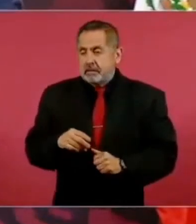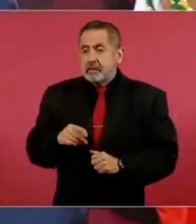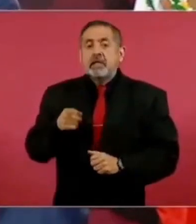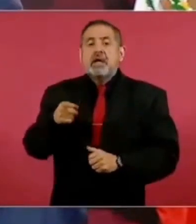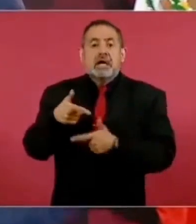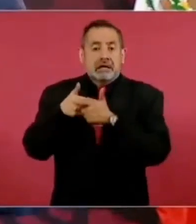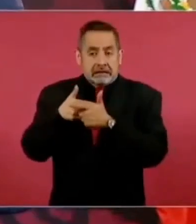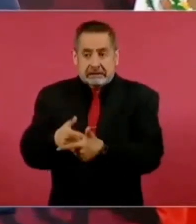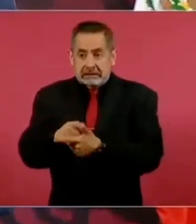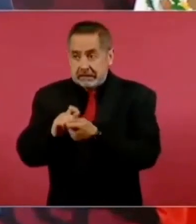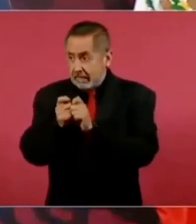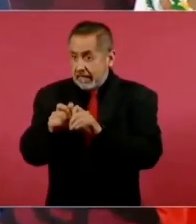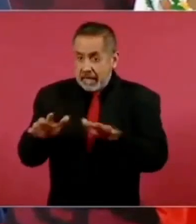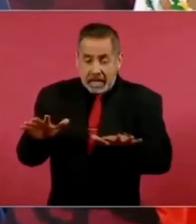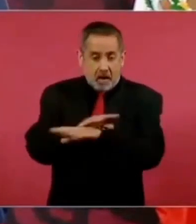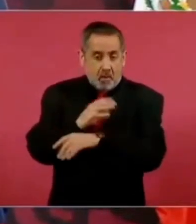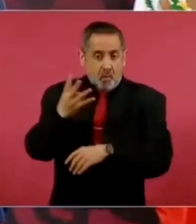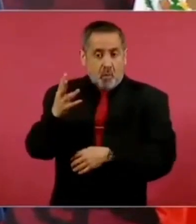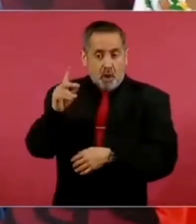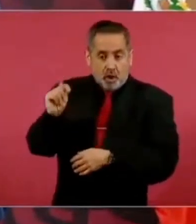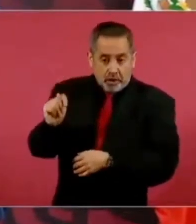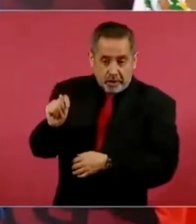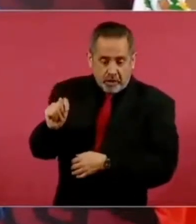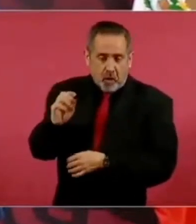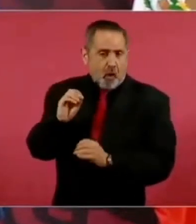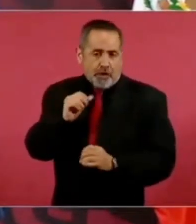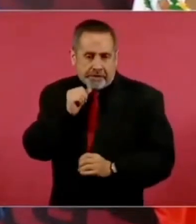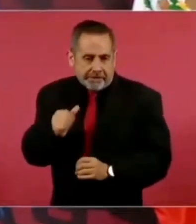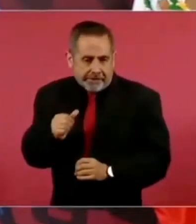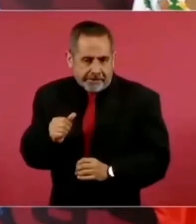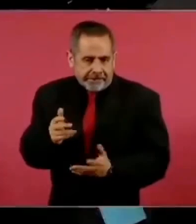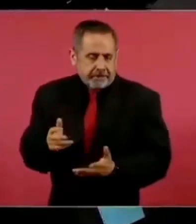la transformación